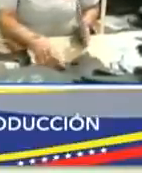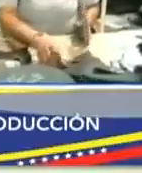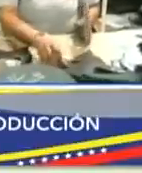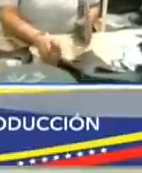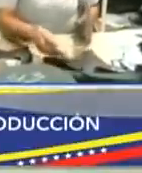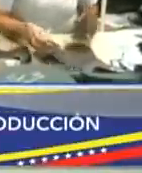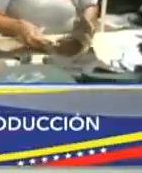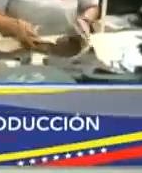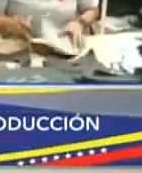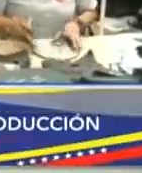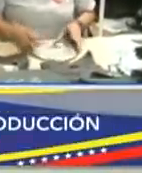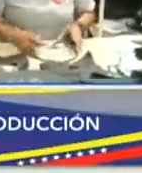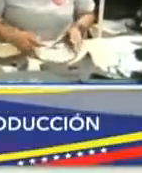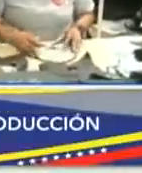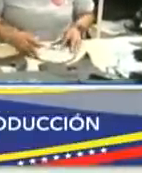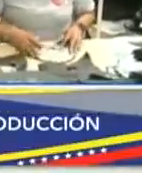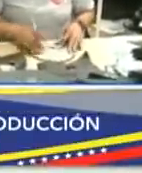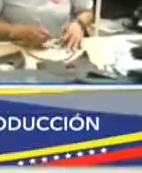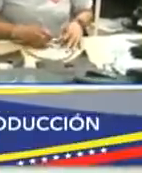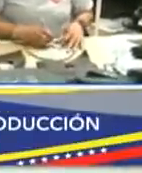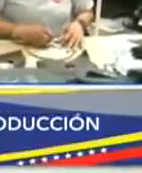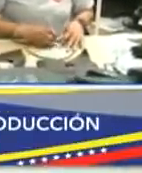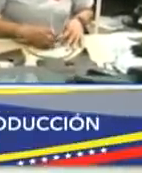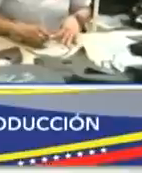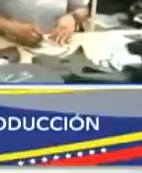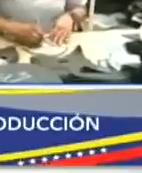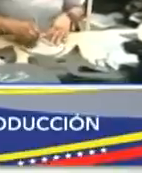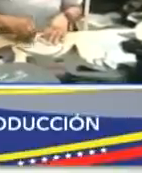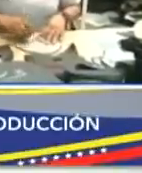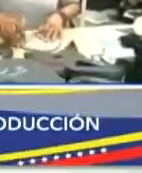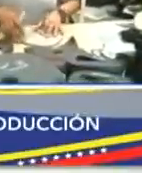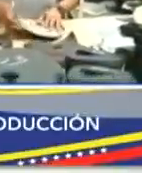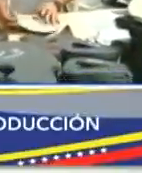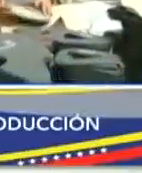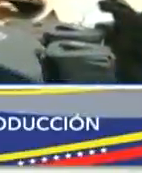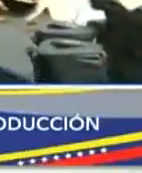productivas, mejorar el salario de los trabajadores,